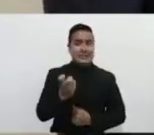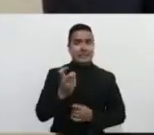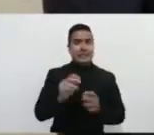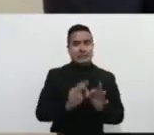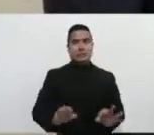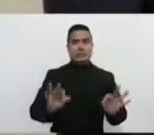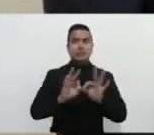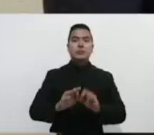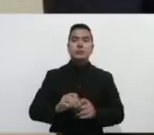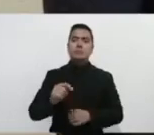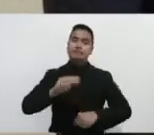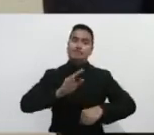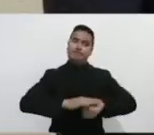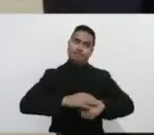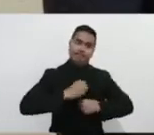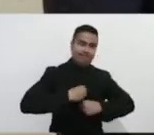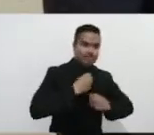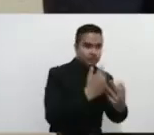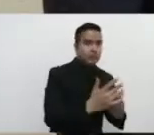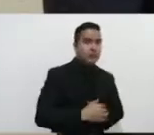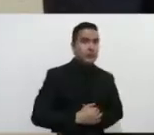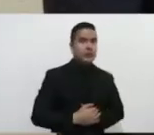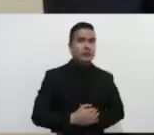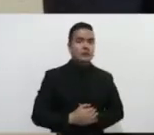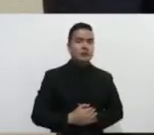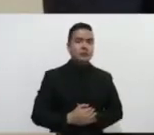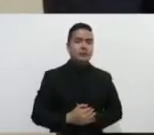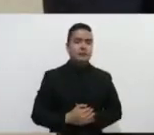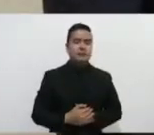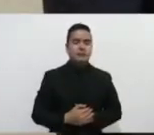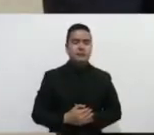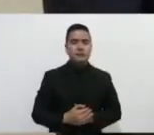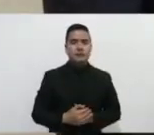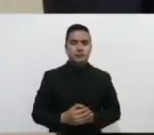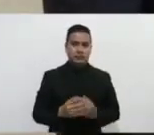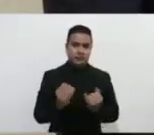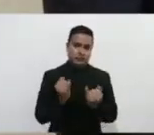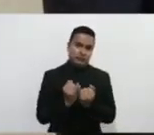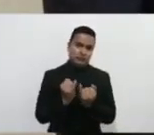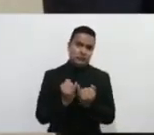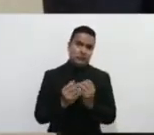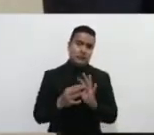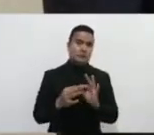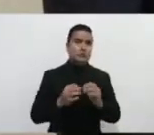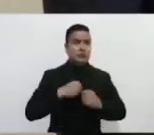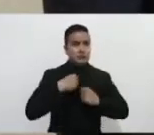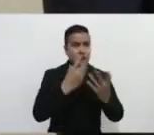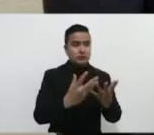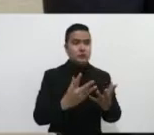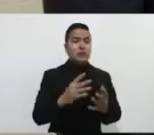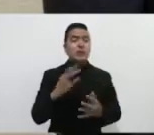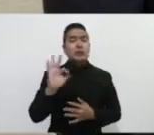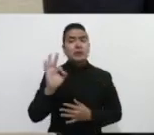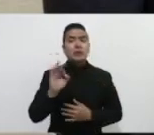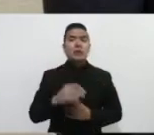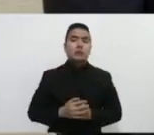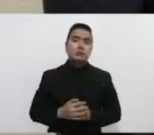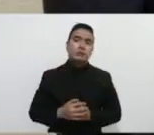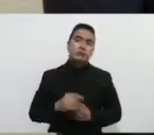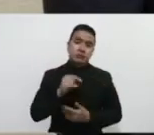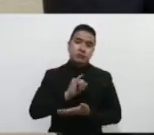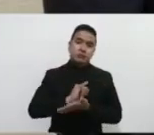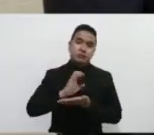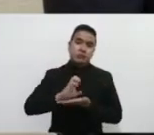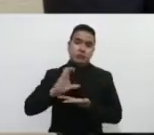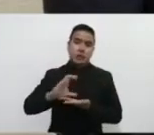paso a un hombre, ¿no? Entonces es muy importante que se denuncie, es muy importante también que se creen, bueno, que se denuncie